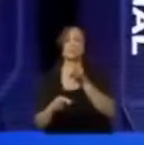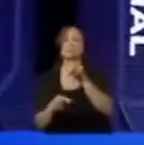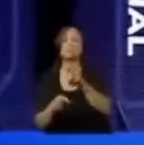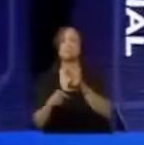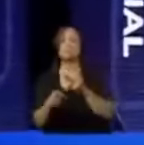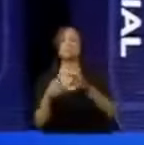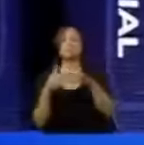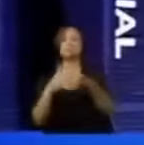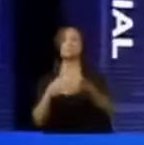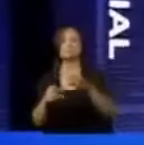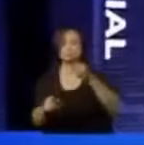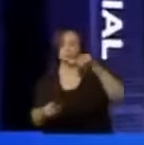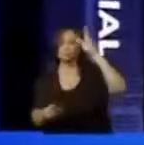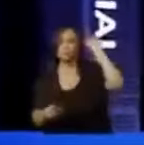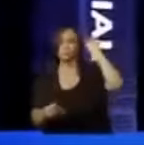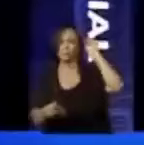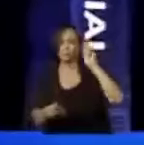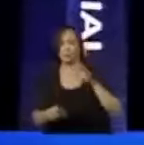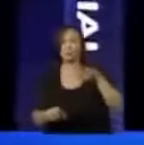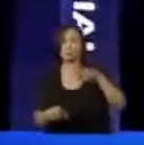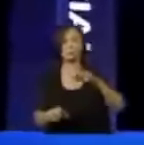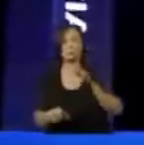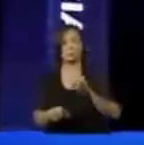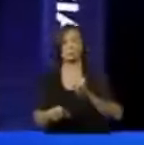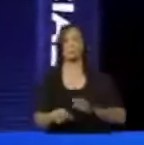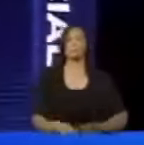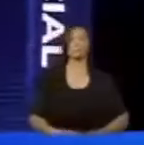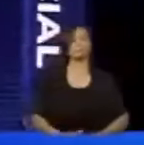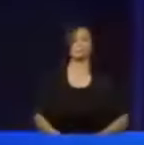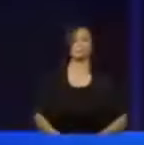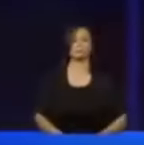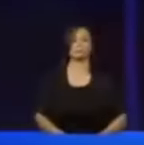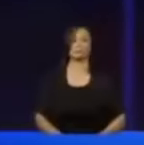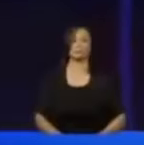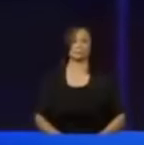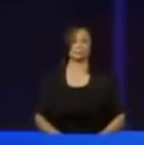el candidato Abinader del Partido Revolucionario Moderno.